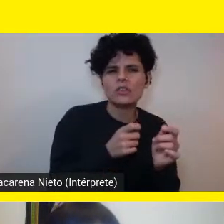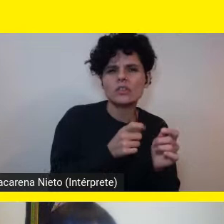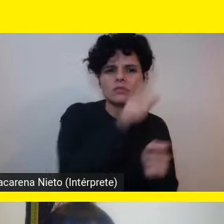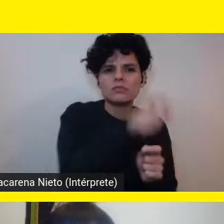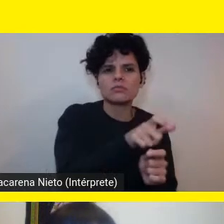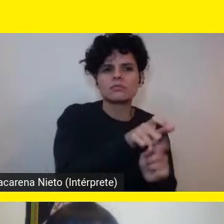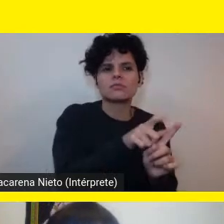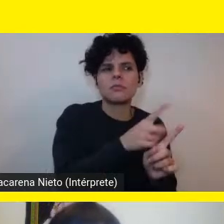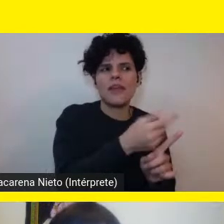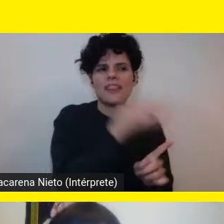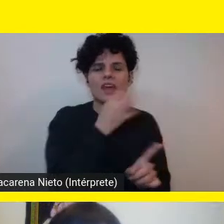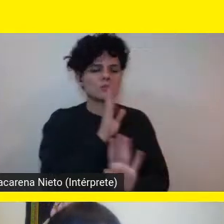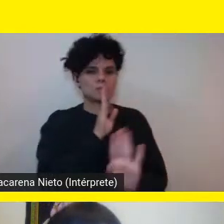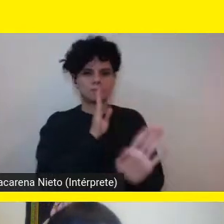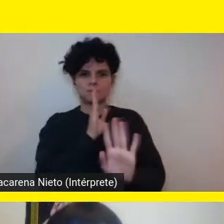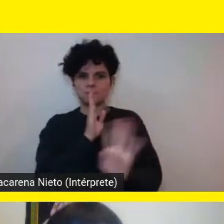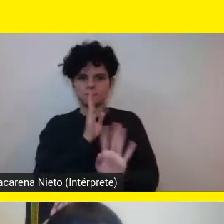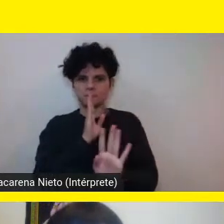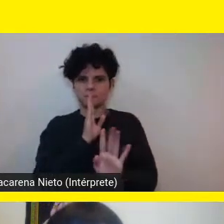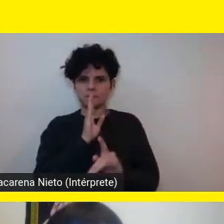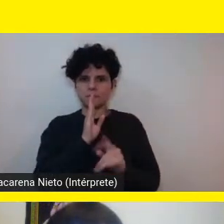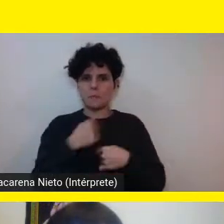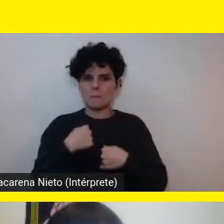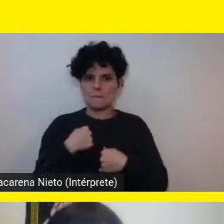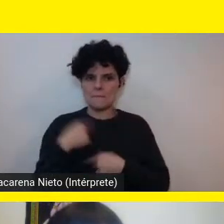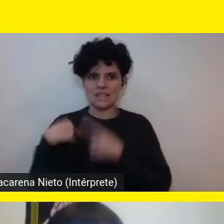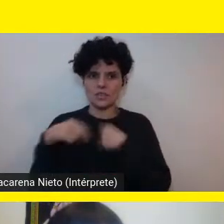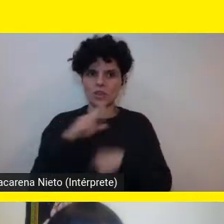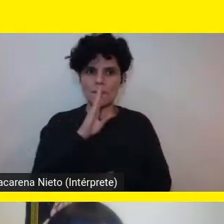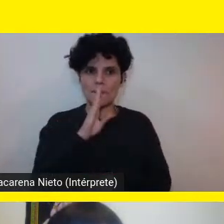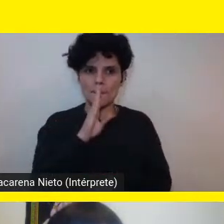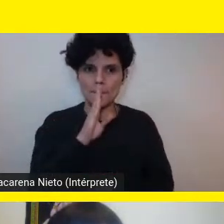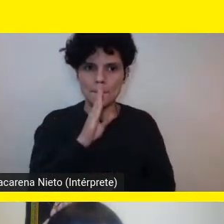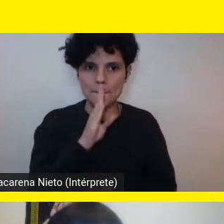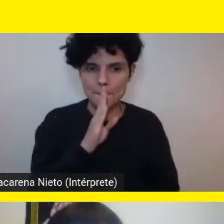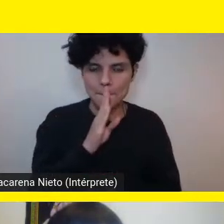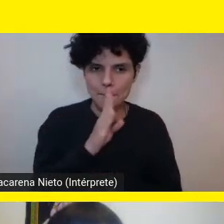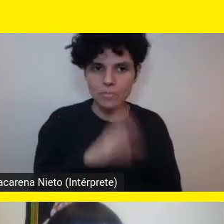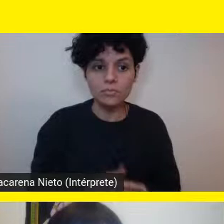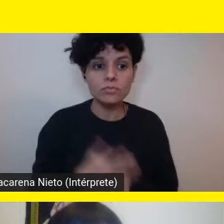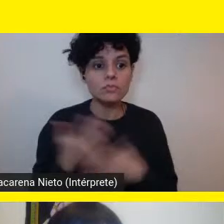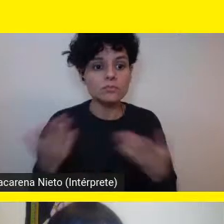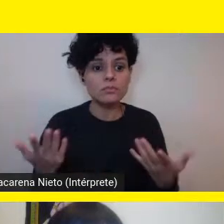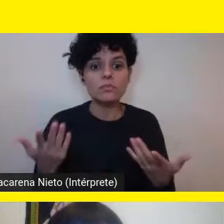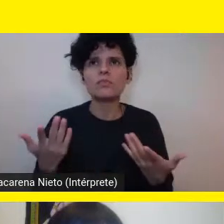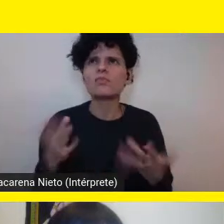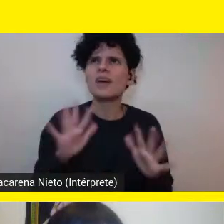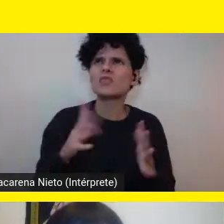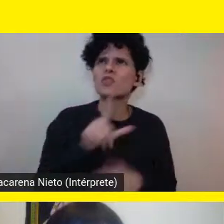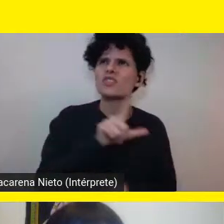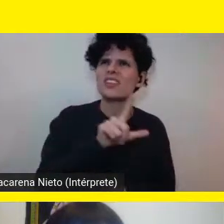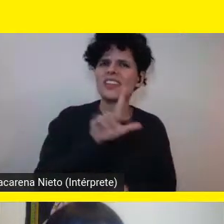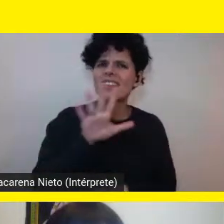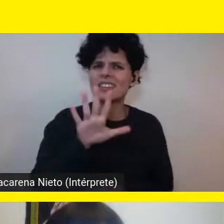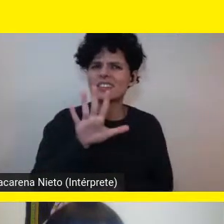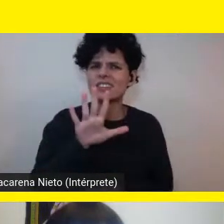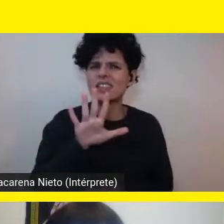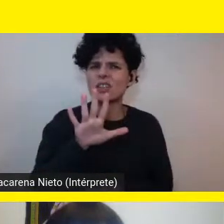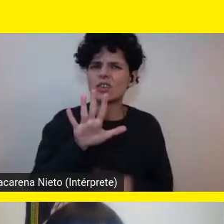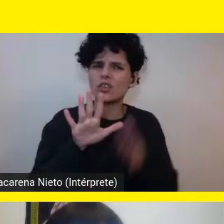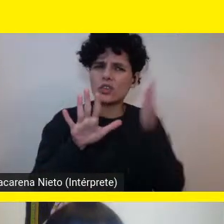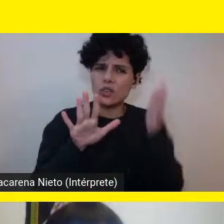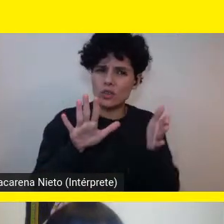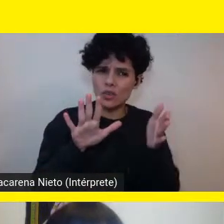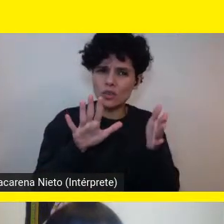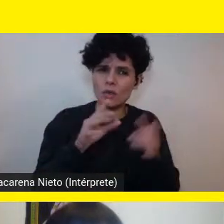cállese mejor, ¿ya? Pero bueno, finalmente, entre el 75 y el 2004,